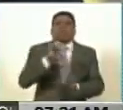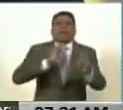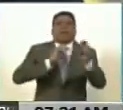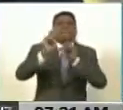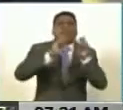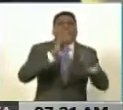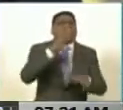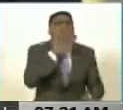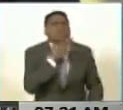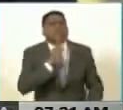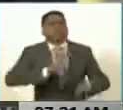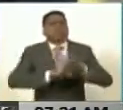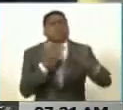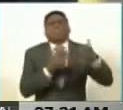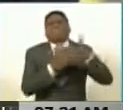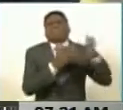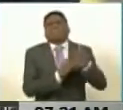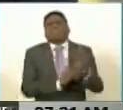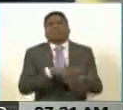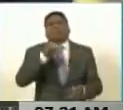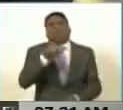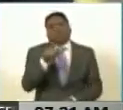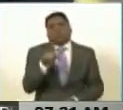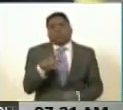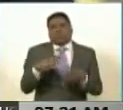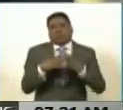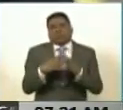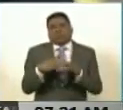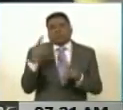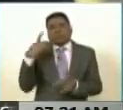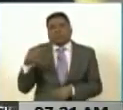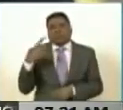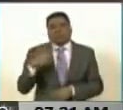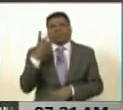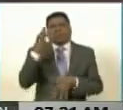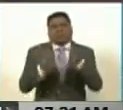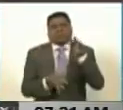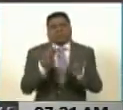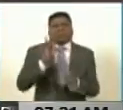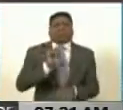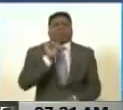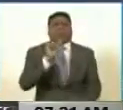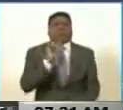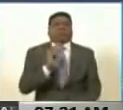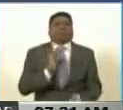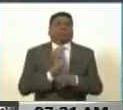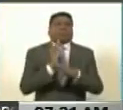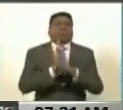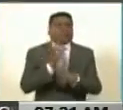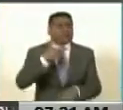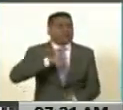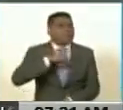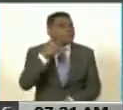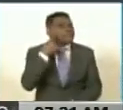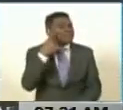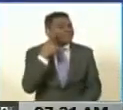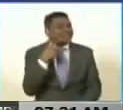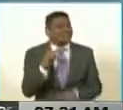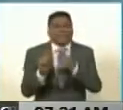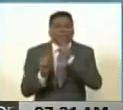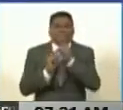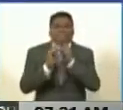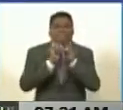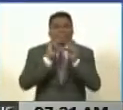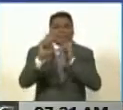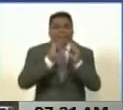obstáculos para ello, tú le estás violentando el derecho a la justicia. Que es un punto importante. Nosotros estaremos muy pendientes, defensor, de su rueda de prensa el día